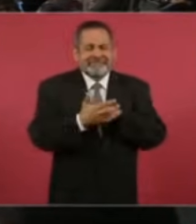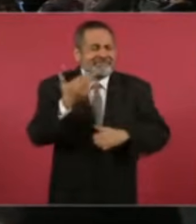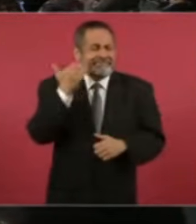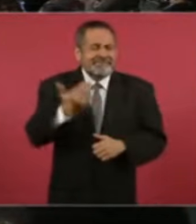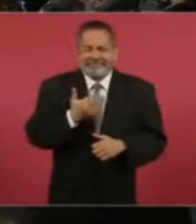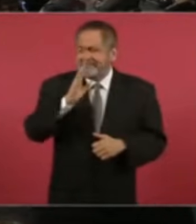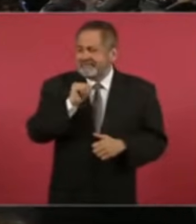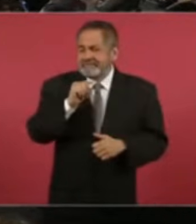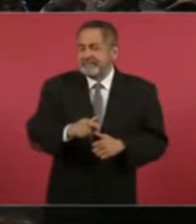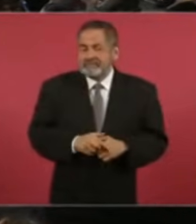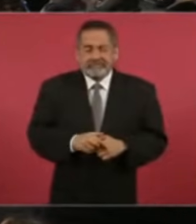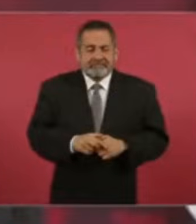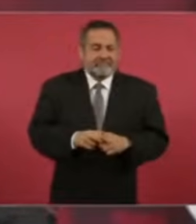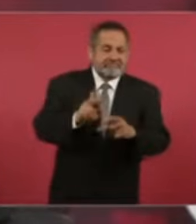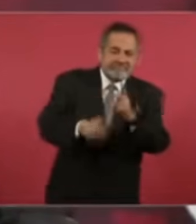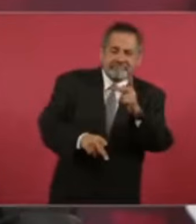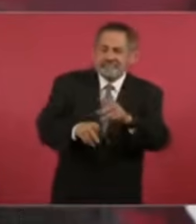Lo privatizaron por partes.